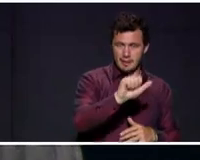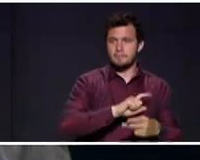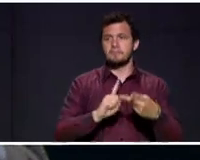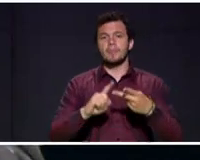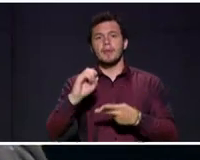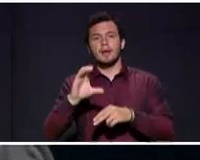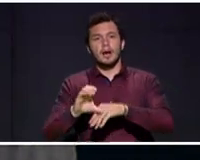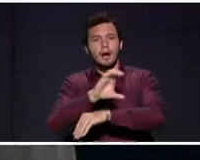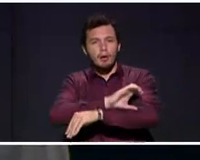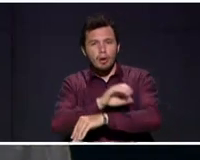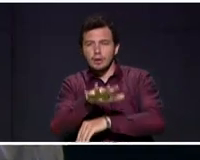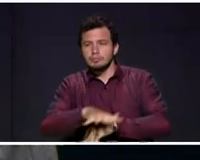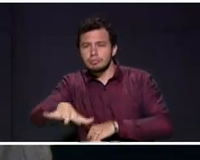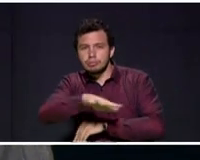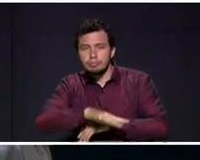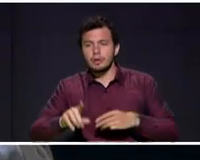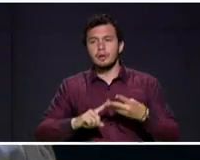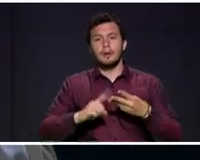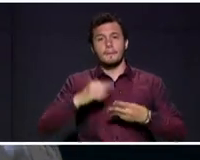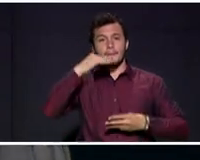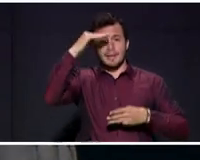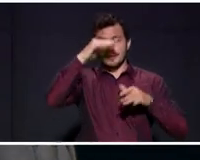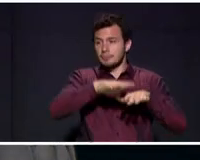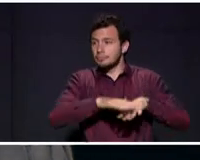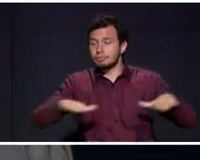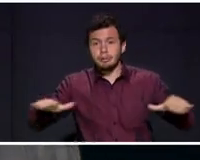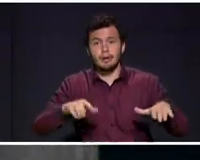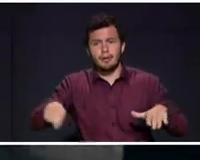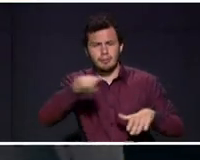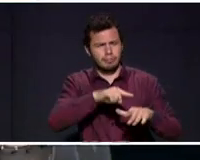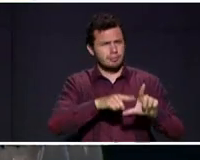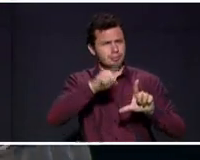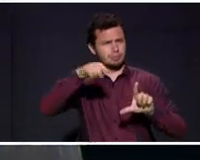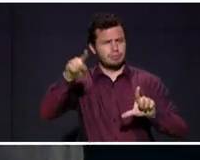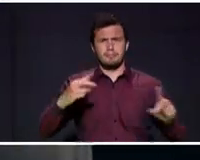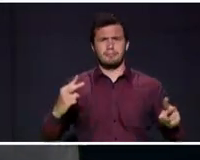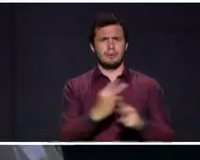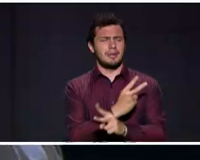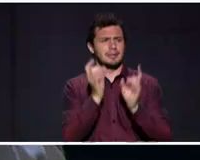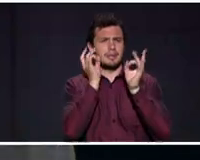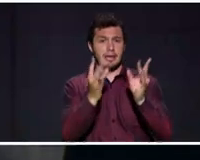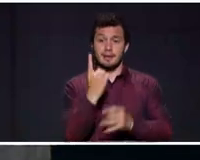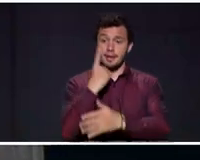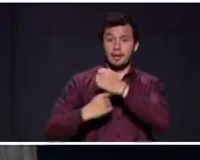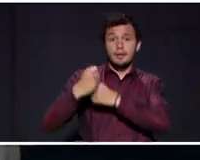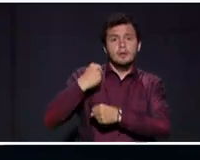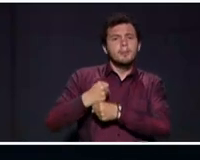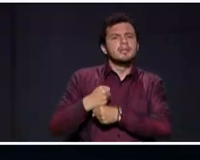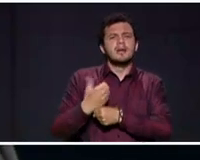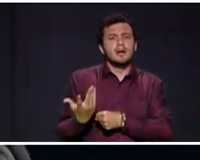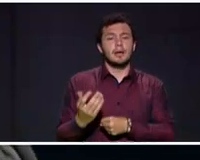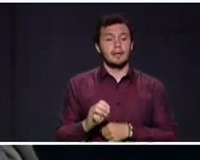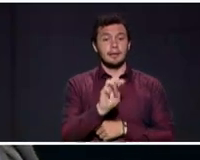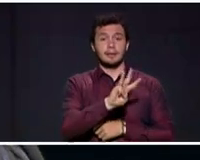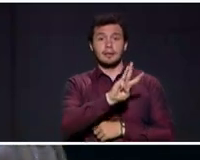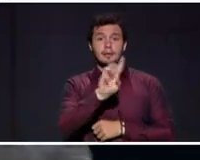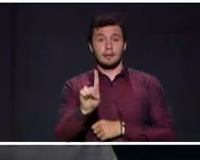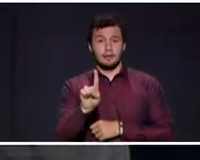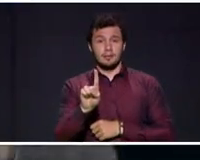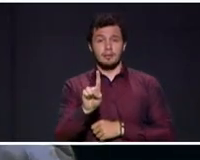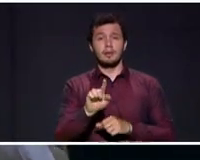muestran un crecimiento impresionante en temas de violencia el año pasado fue el más grave en el asesinato de 31 líderes sociales y de derechos